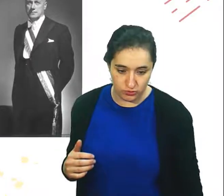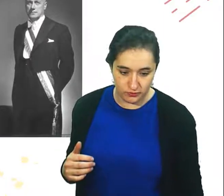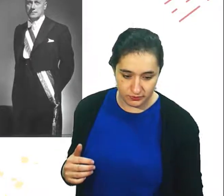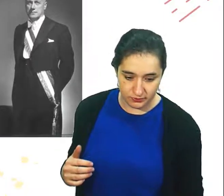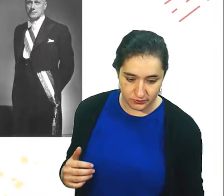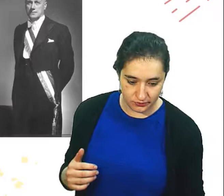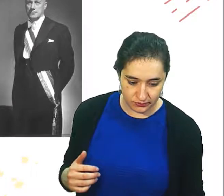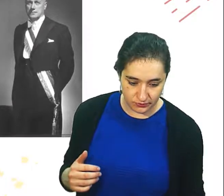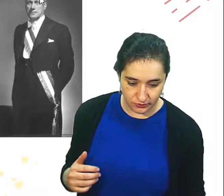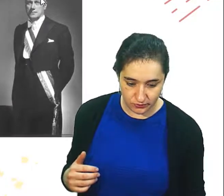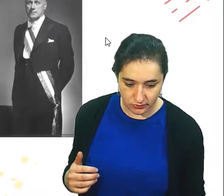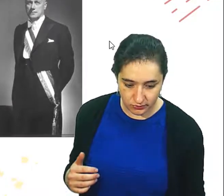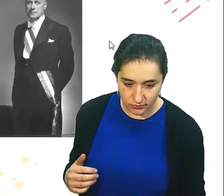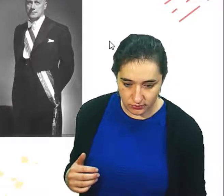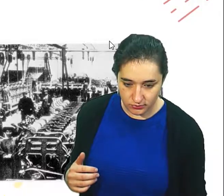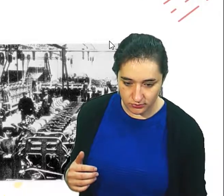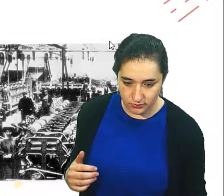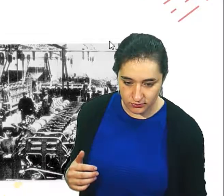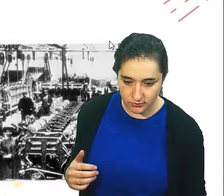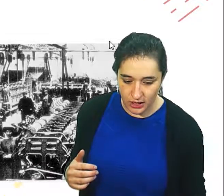tenemos.